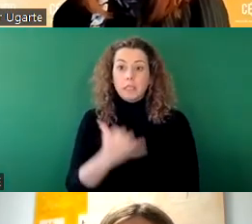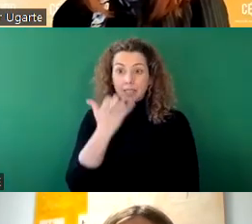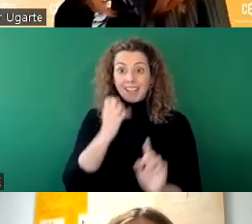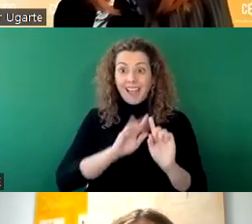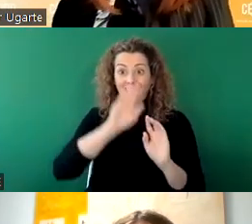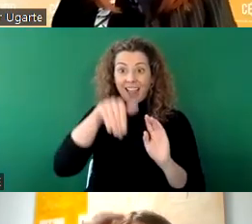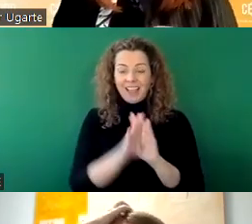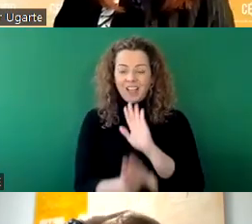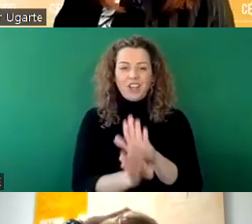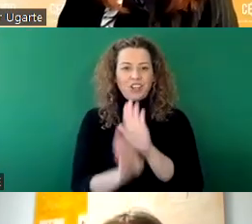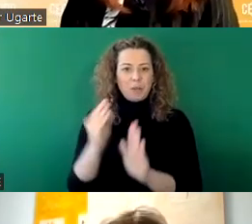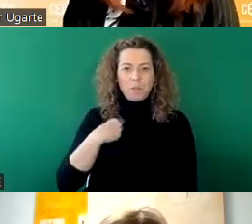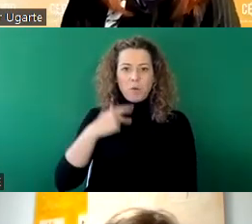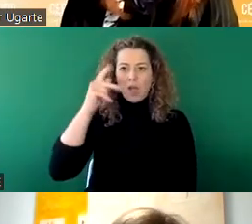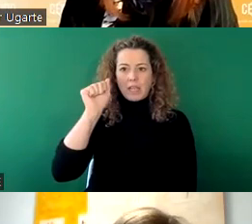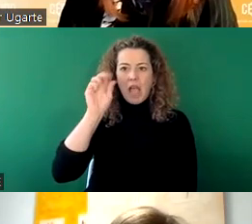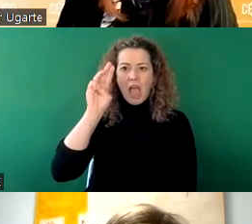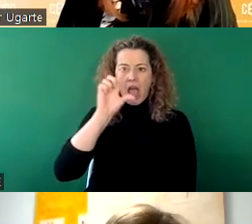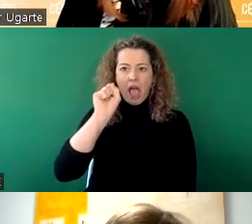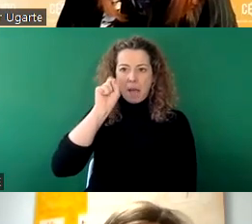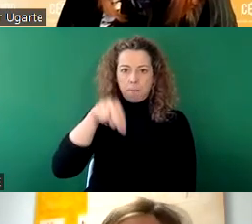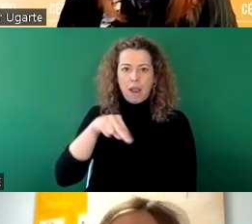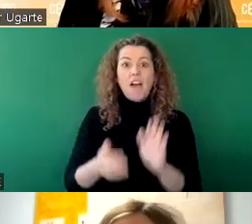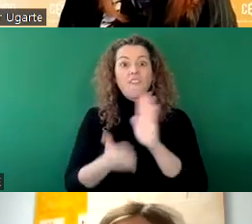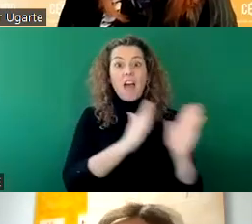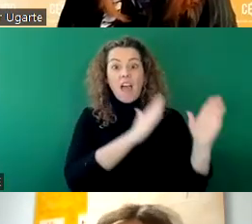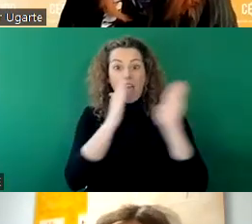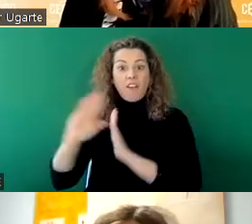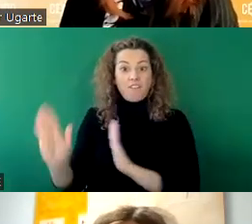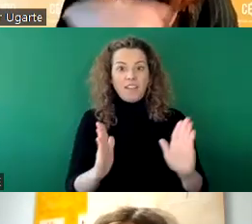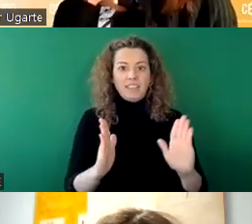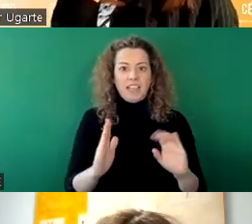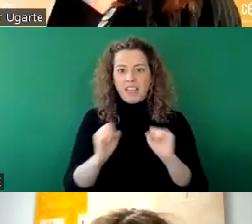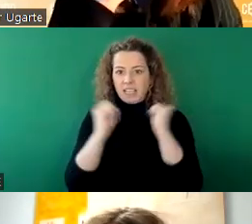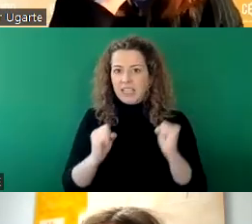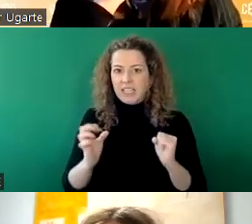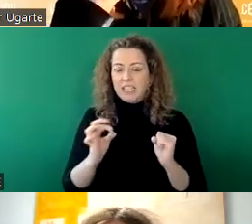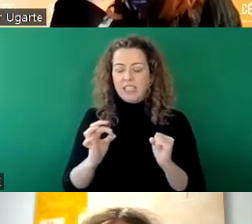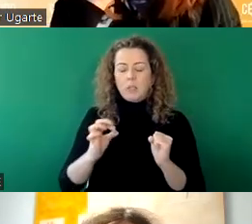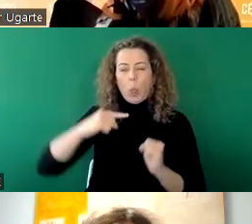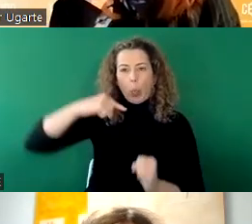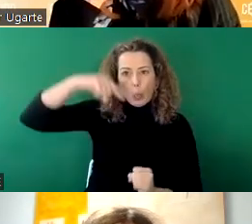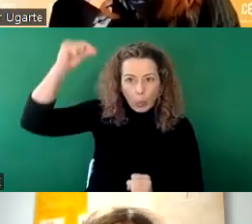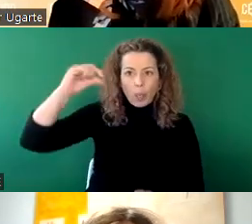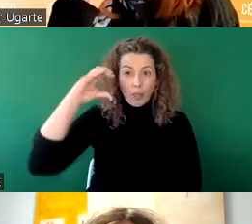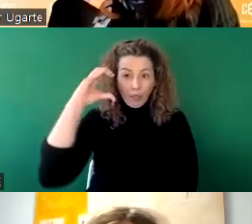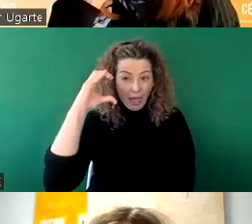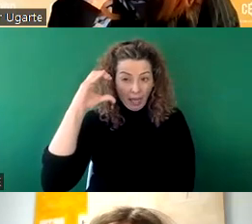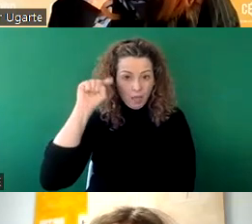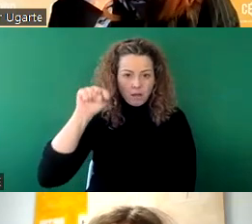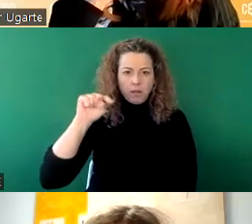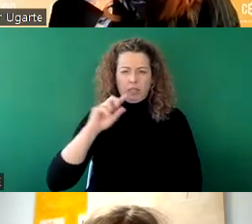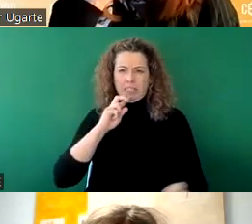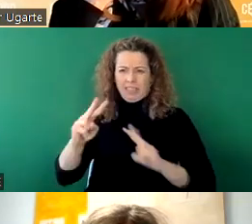en el círculo típico de asalto y nos vamos a la fase de crisis o asalto, bien sea verbal o bien sea físico, evidentemente las respuestas son